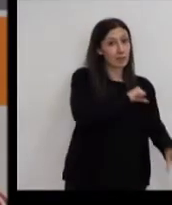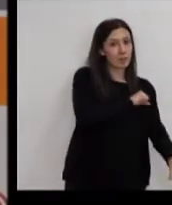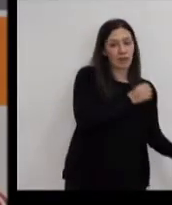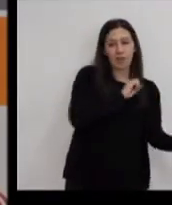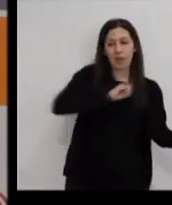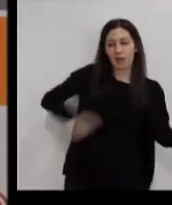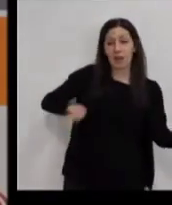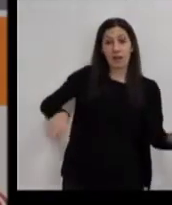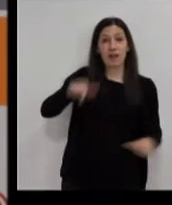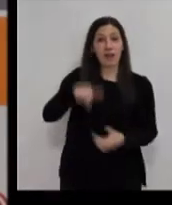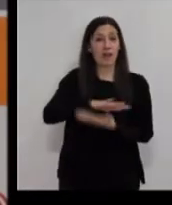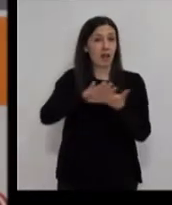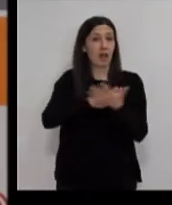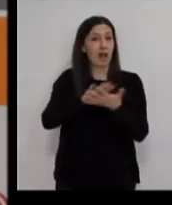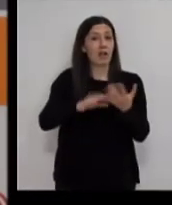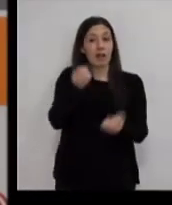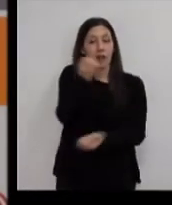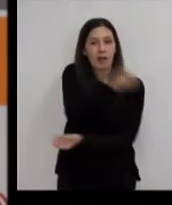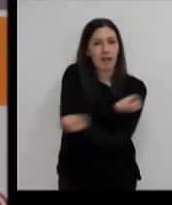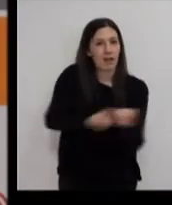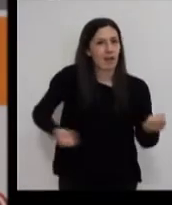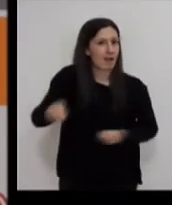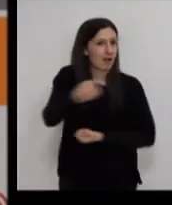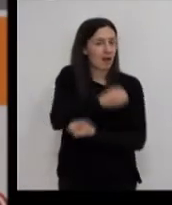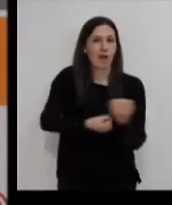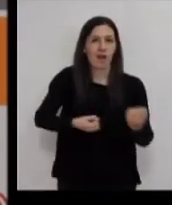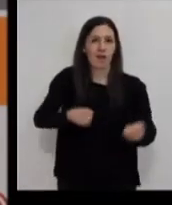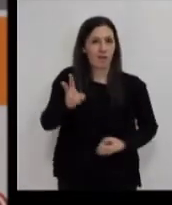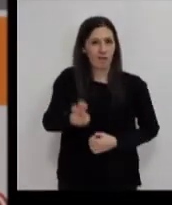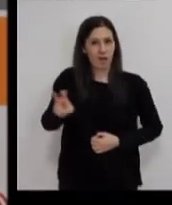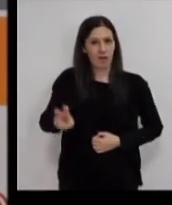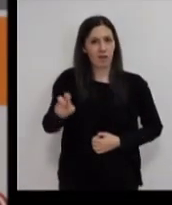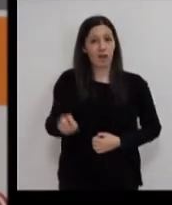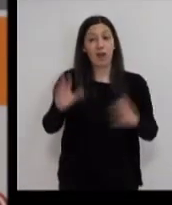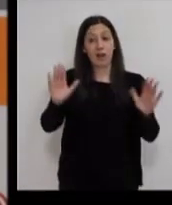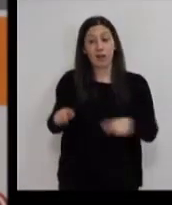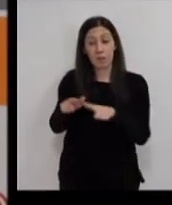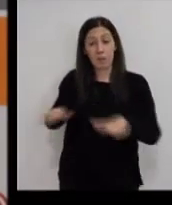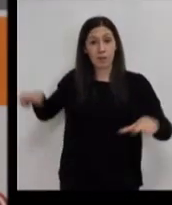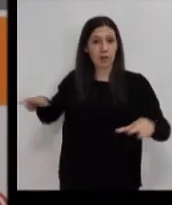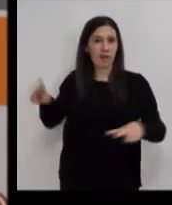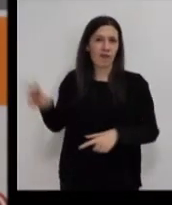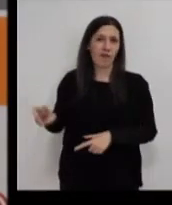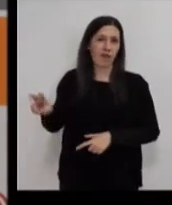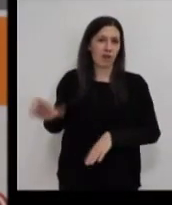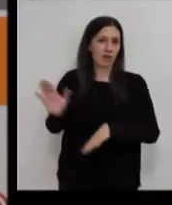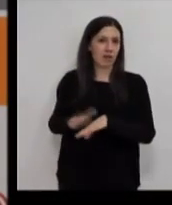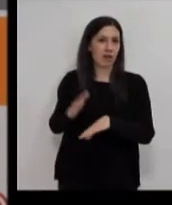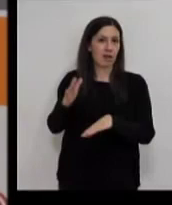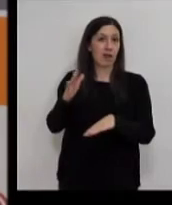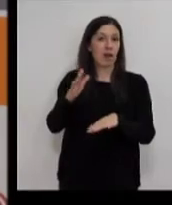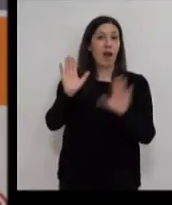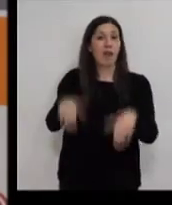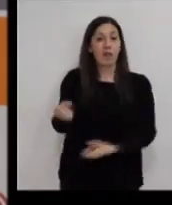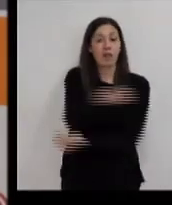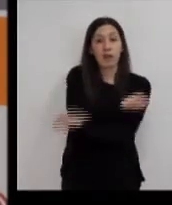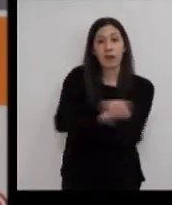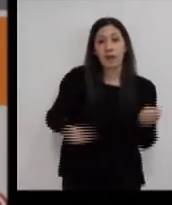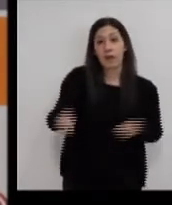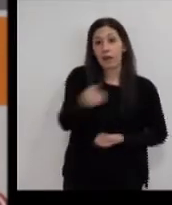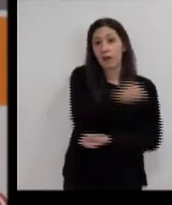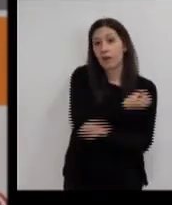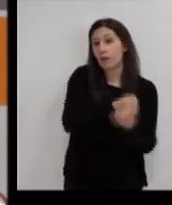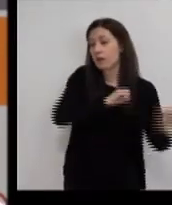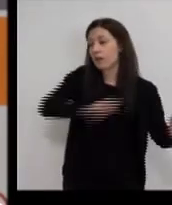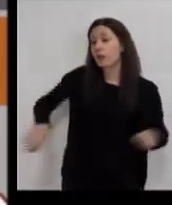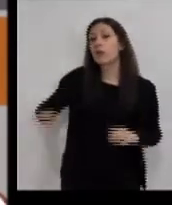que incorporen ahí sus experiencias, porque aquí se ha hablado de que el boca a boca funciona mucho. Entonces, estas plataformas